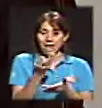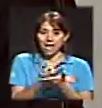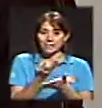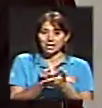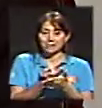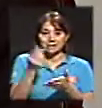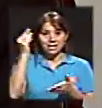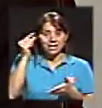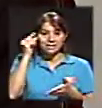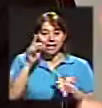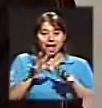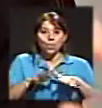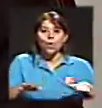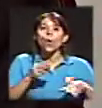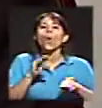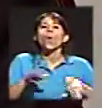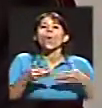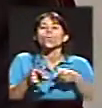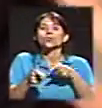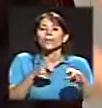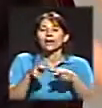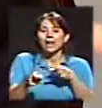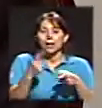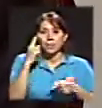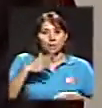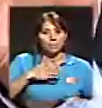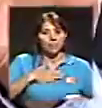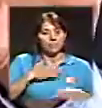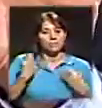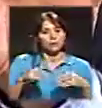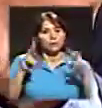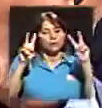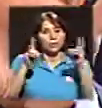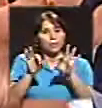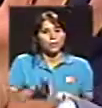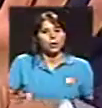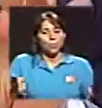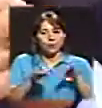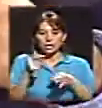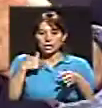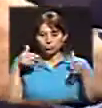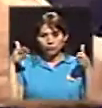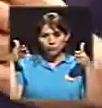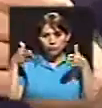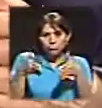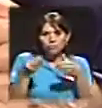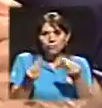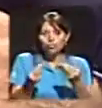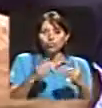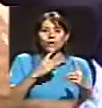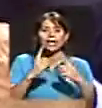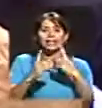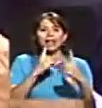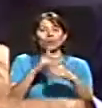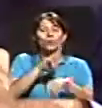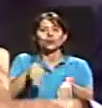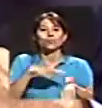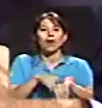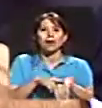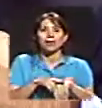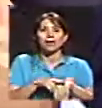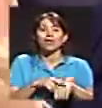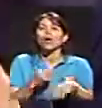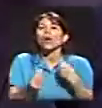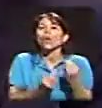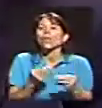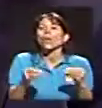ese es un tema muy importante que voy a enfocar mucho durante esta discusión, este diálogo nacional. Cómo dar